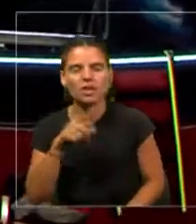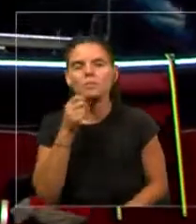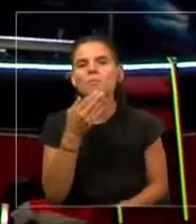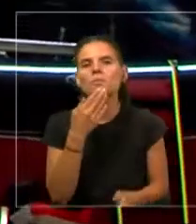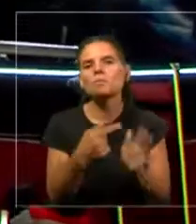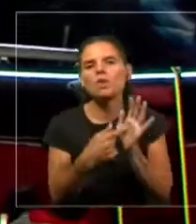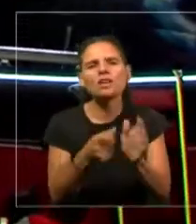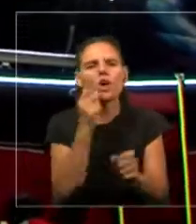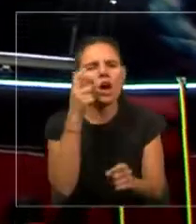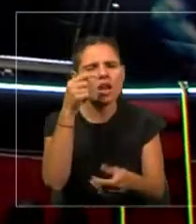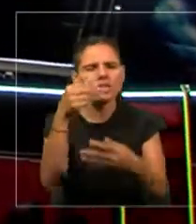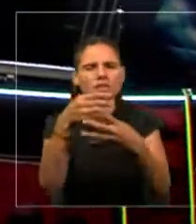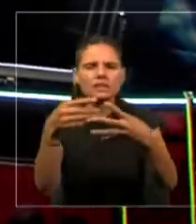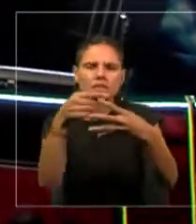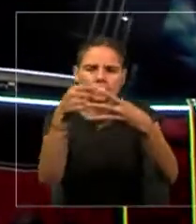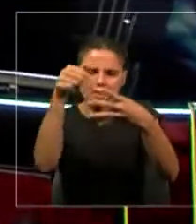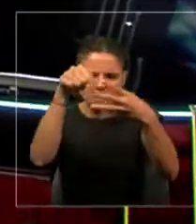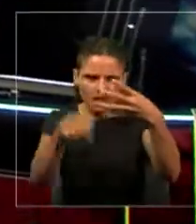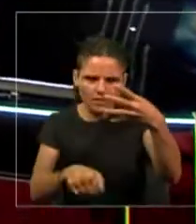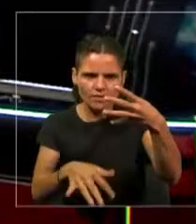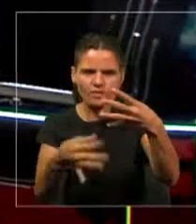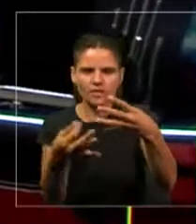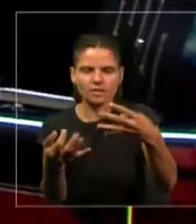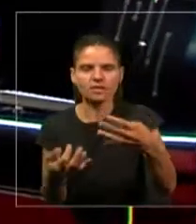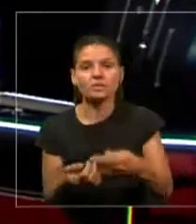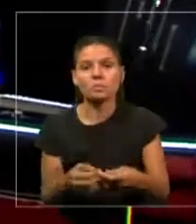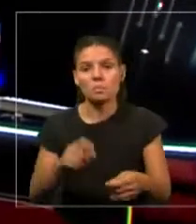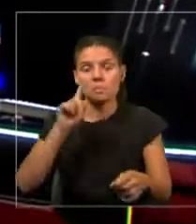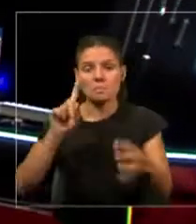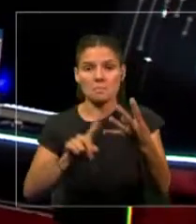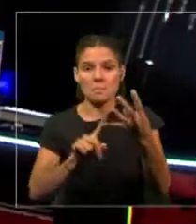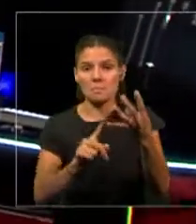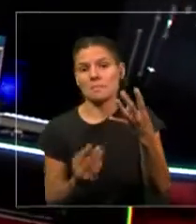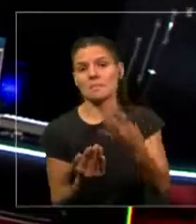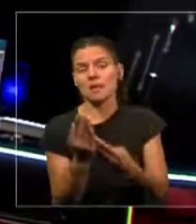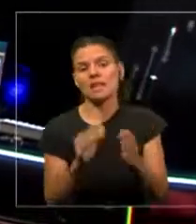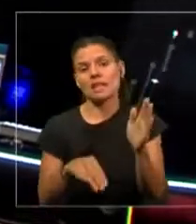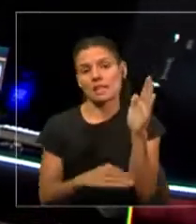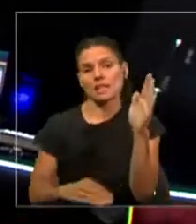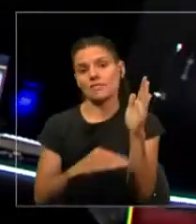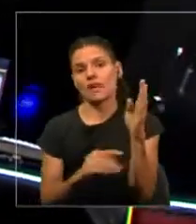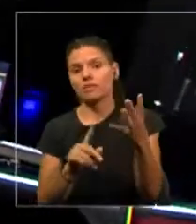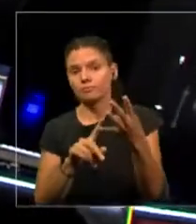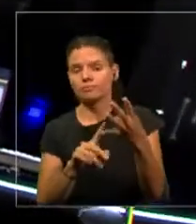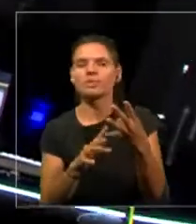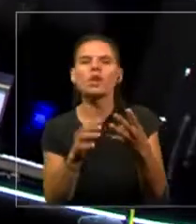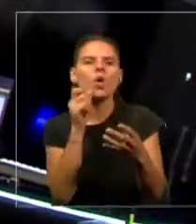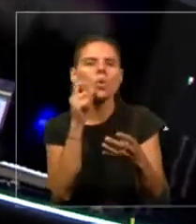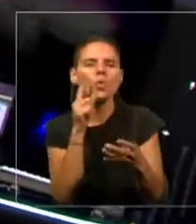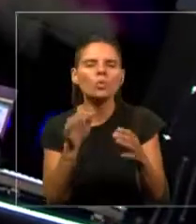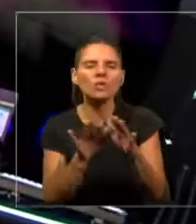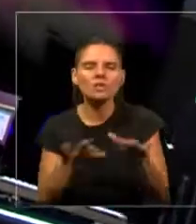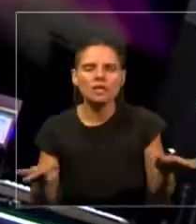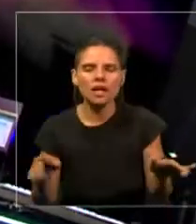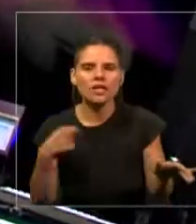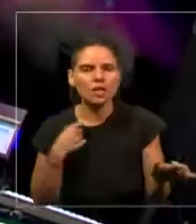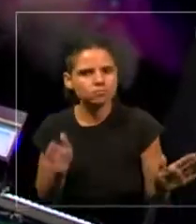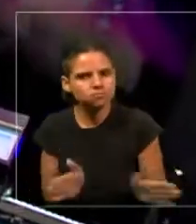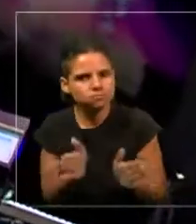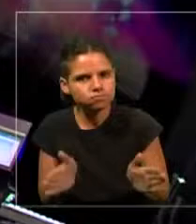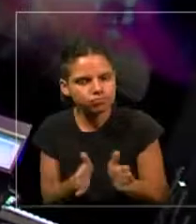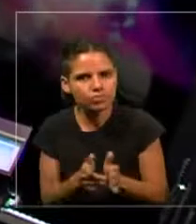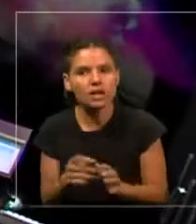esa injunción. Un nivel que yo llamo el estado incitativo. Eso se aplica a